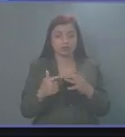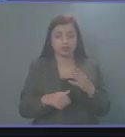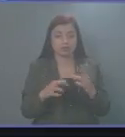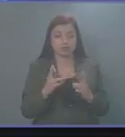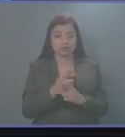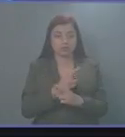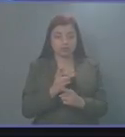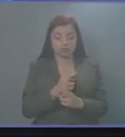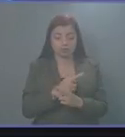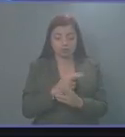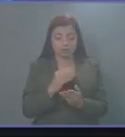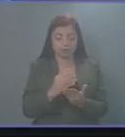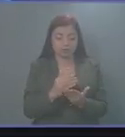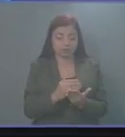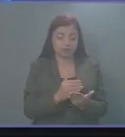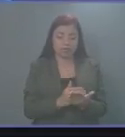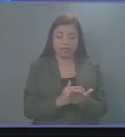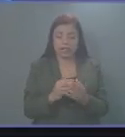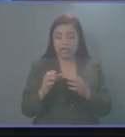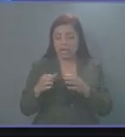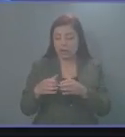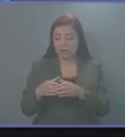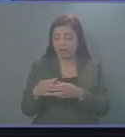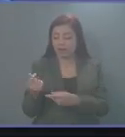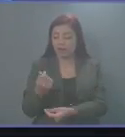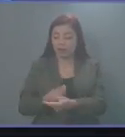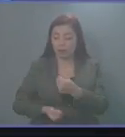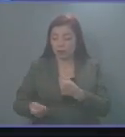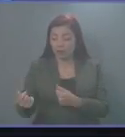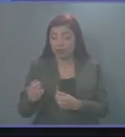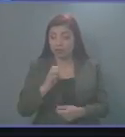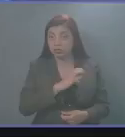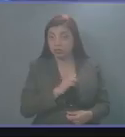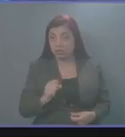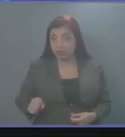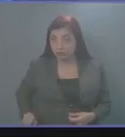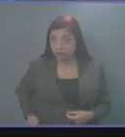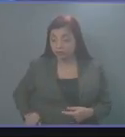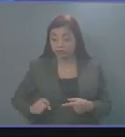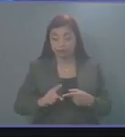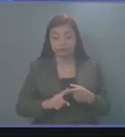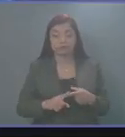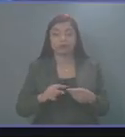son la Cámara de Comercio e Industria de El Salvador,